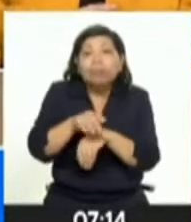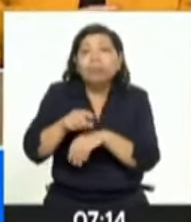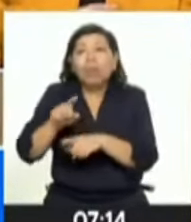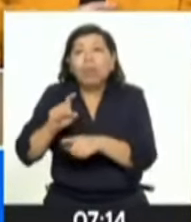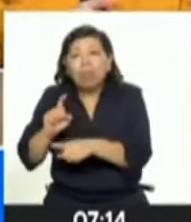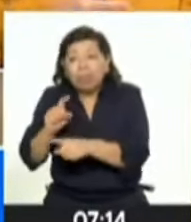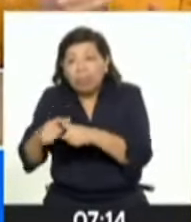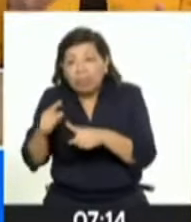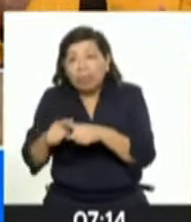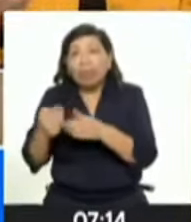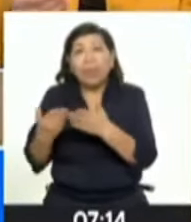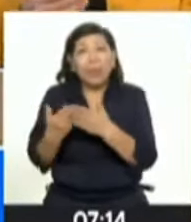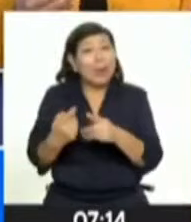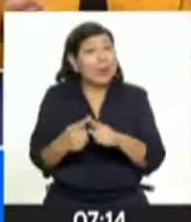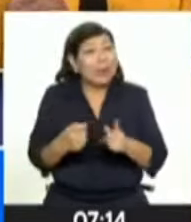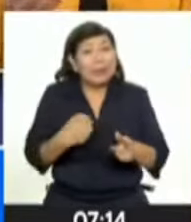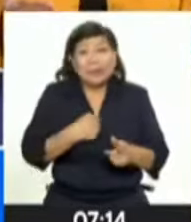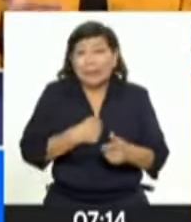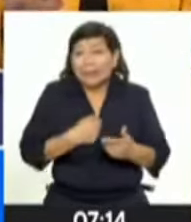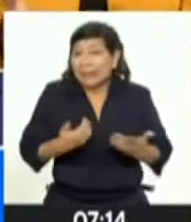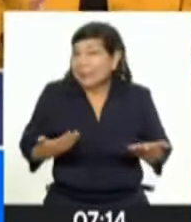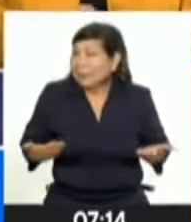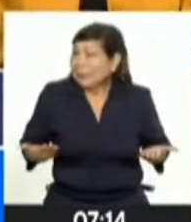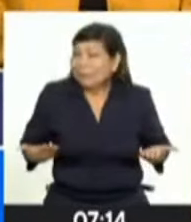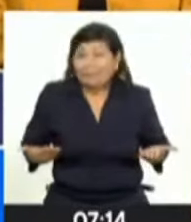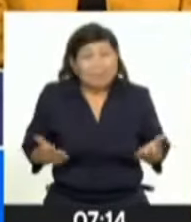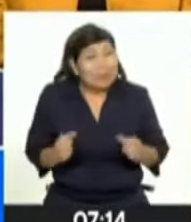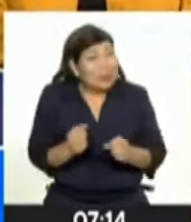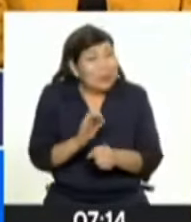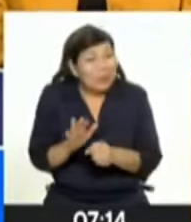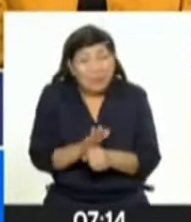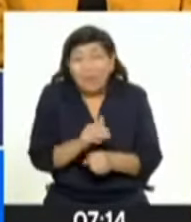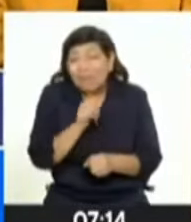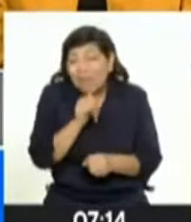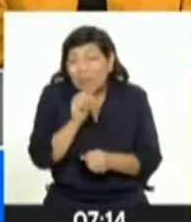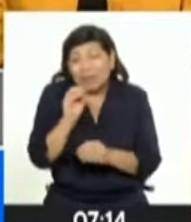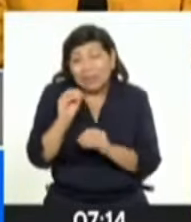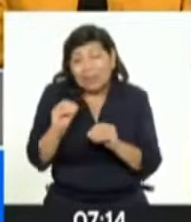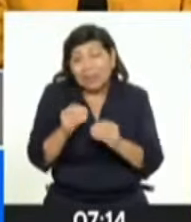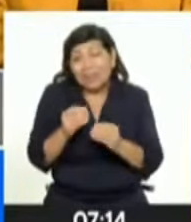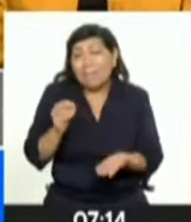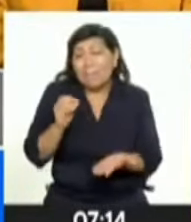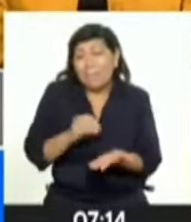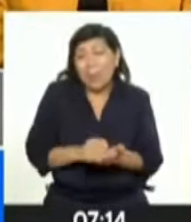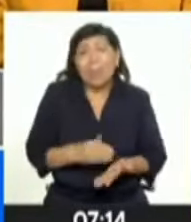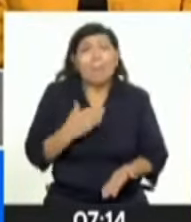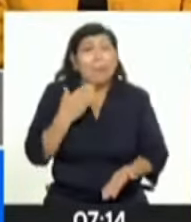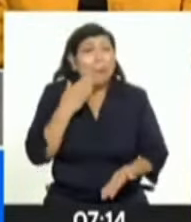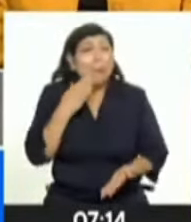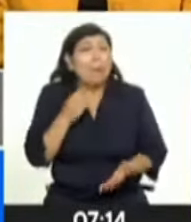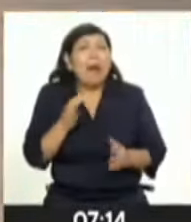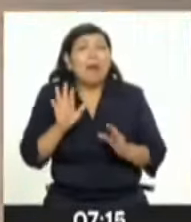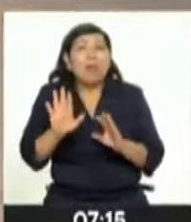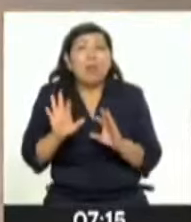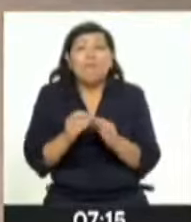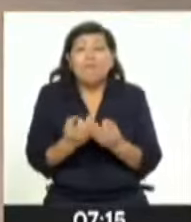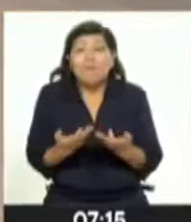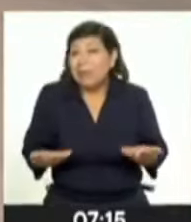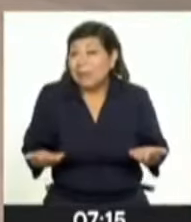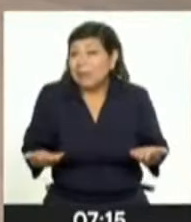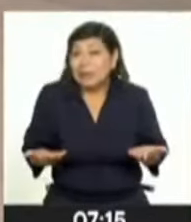los colegios, pero lamentablemente hay casos en que eso no es suficiente. Claro, finalmente uno se pregunta, cuando